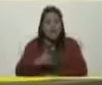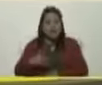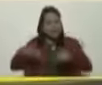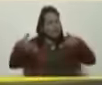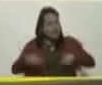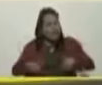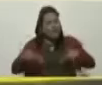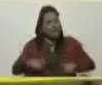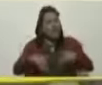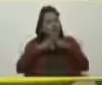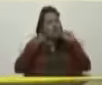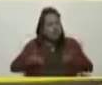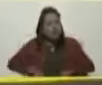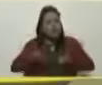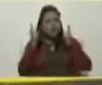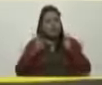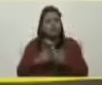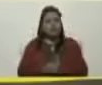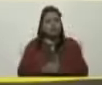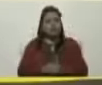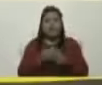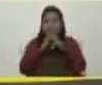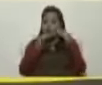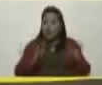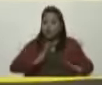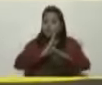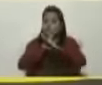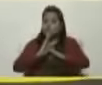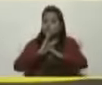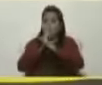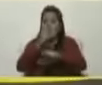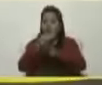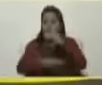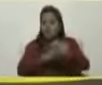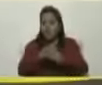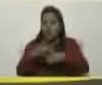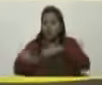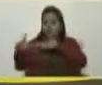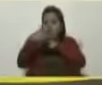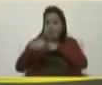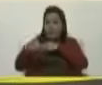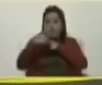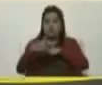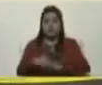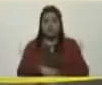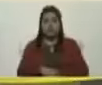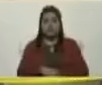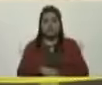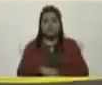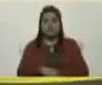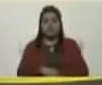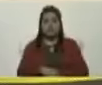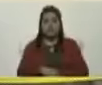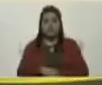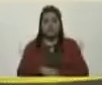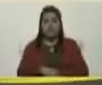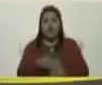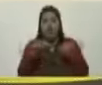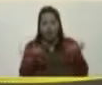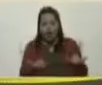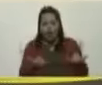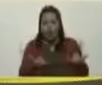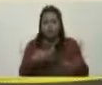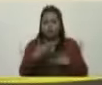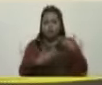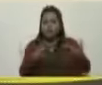lo posible, porque todas estas sanciones que nos han impuesto, bueno, está logrando salir. Mira,